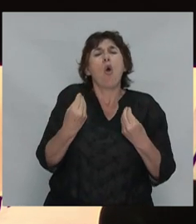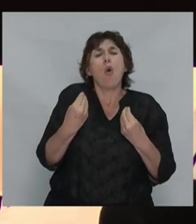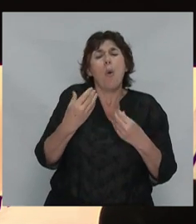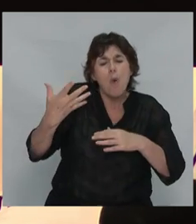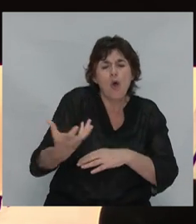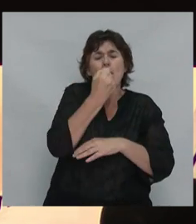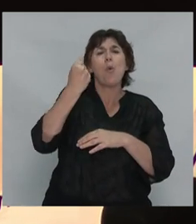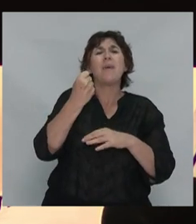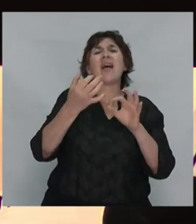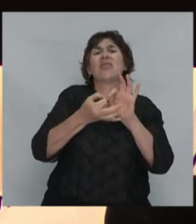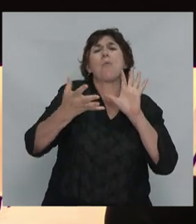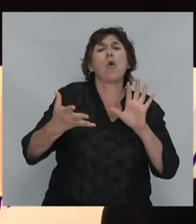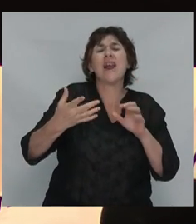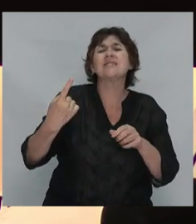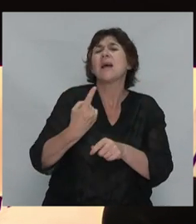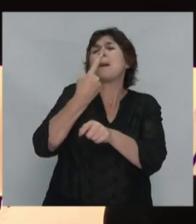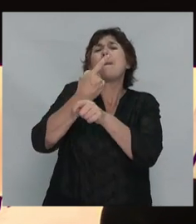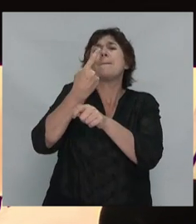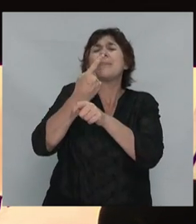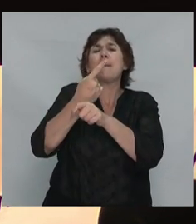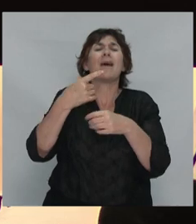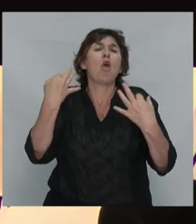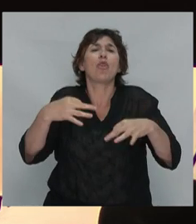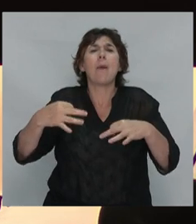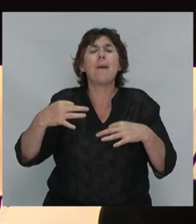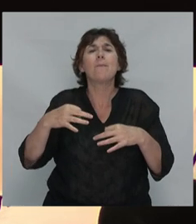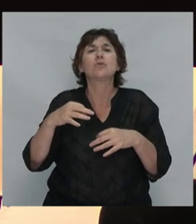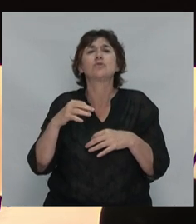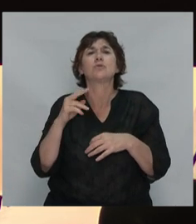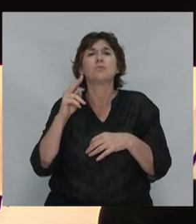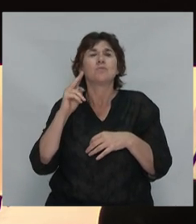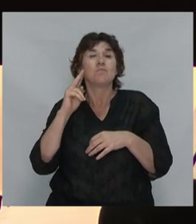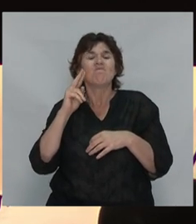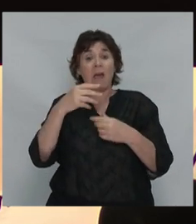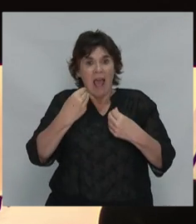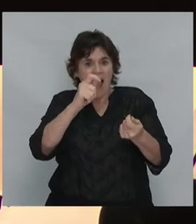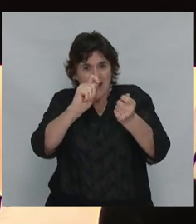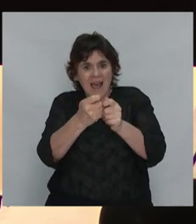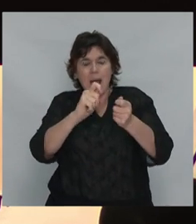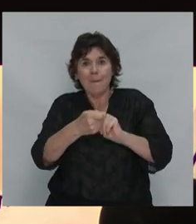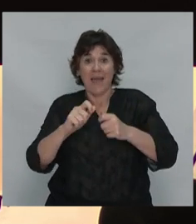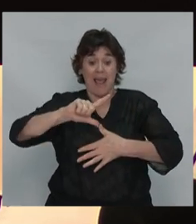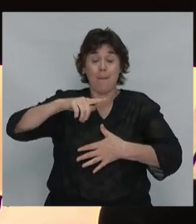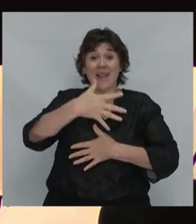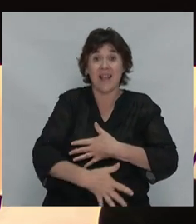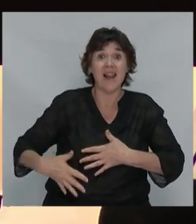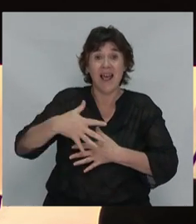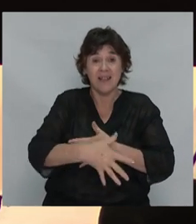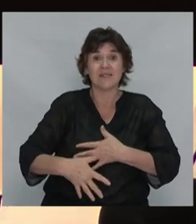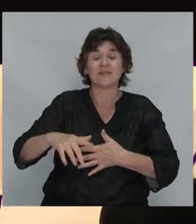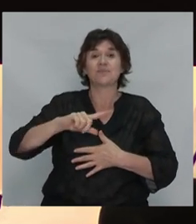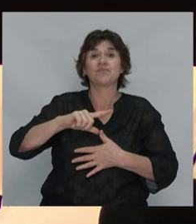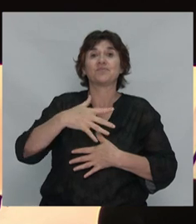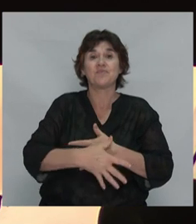recuperar la democracia lo primero es percibir que desde las transiciones en américa latina en particular en brasil